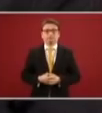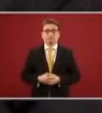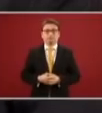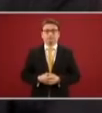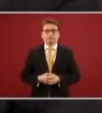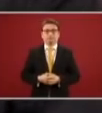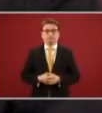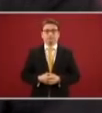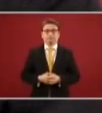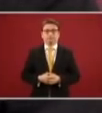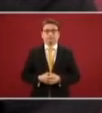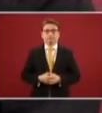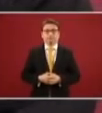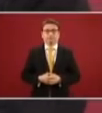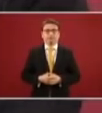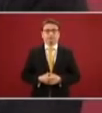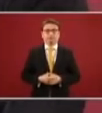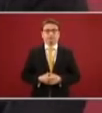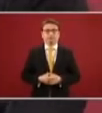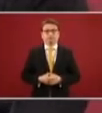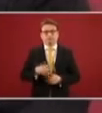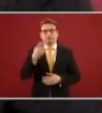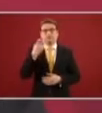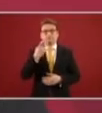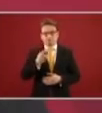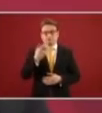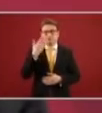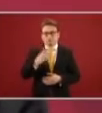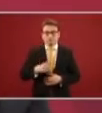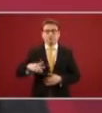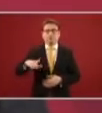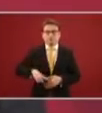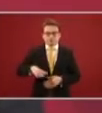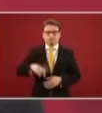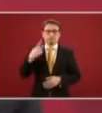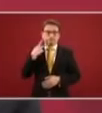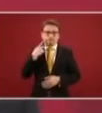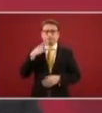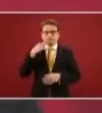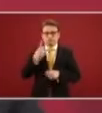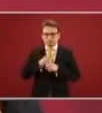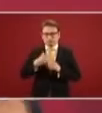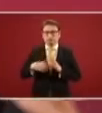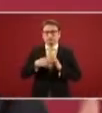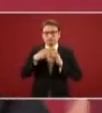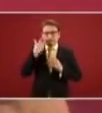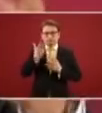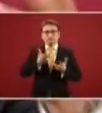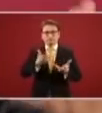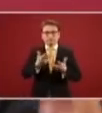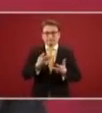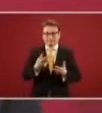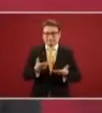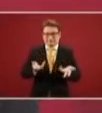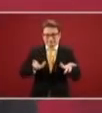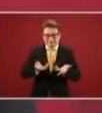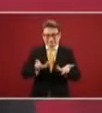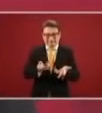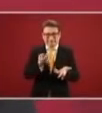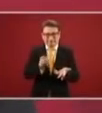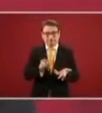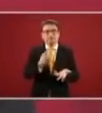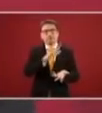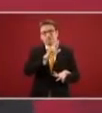del crecimiento, como el consumo y distribución de la riqueza, en los que se registran avances. Recordemos que dijo que ahora compran